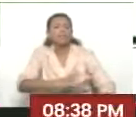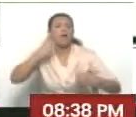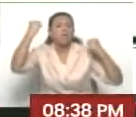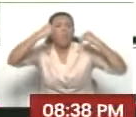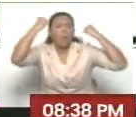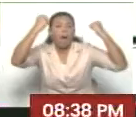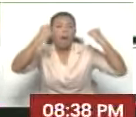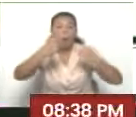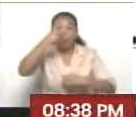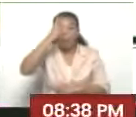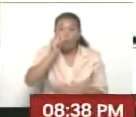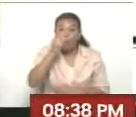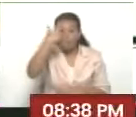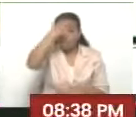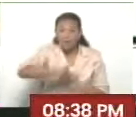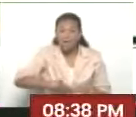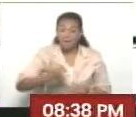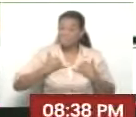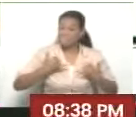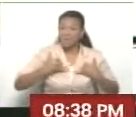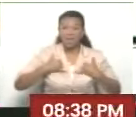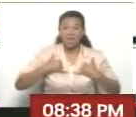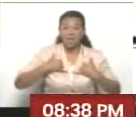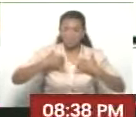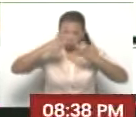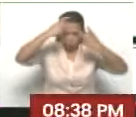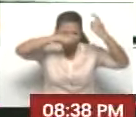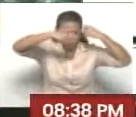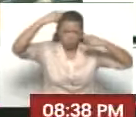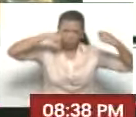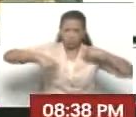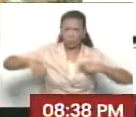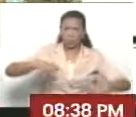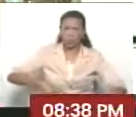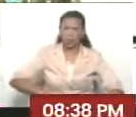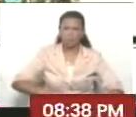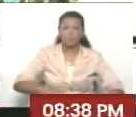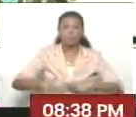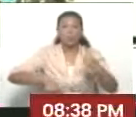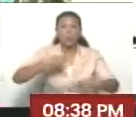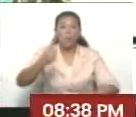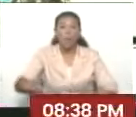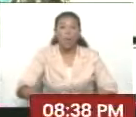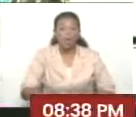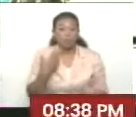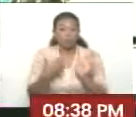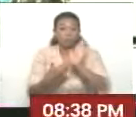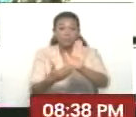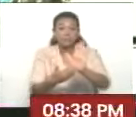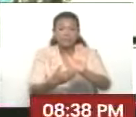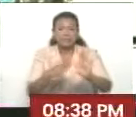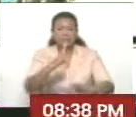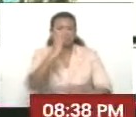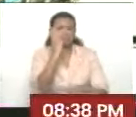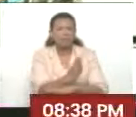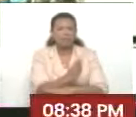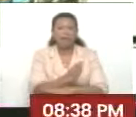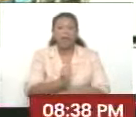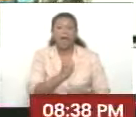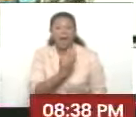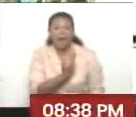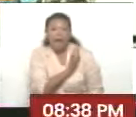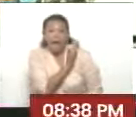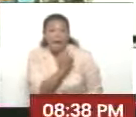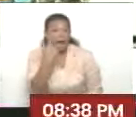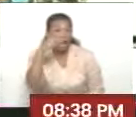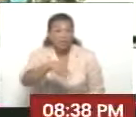Hoy, veteranos de guerra de Estados Unidos queman uniforme en homenaje a Bushnell y además lo hacen condenando todo lo que ocurre en la Franja de Gaza. Es